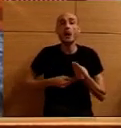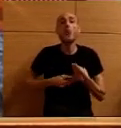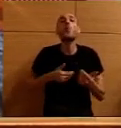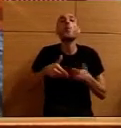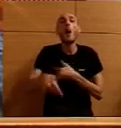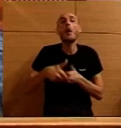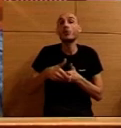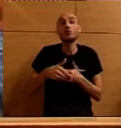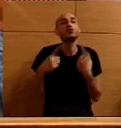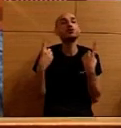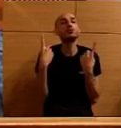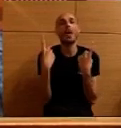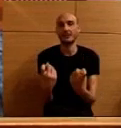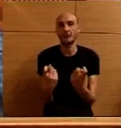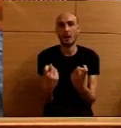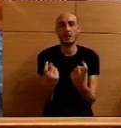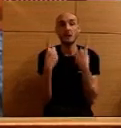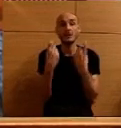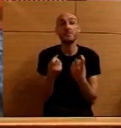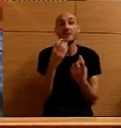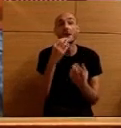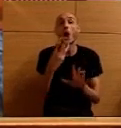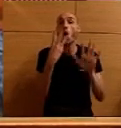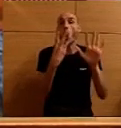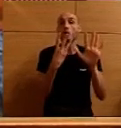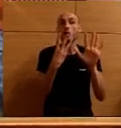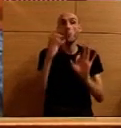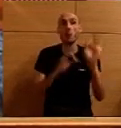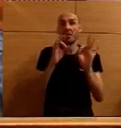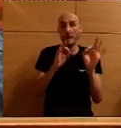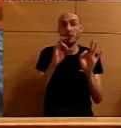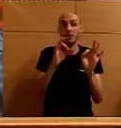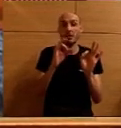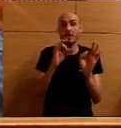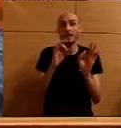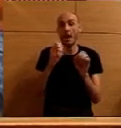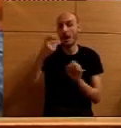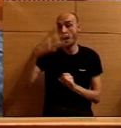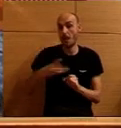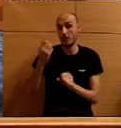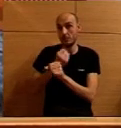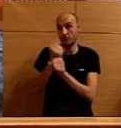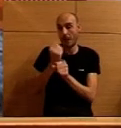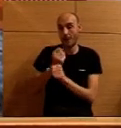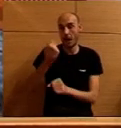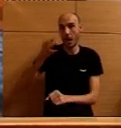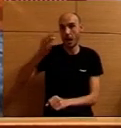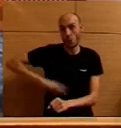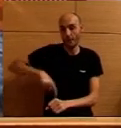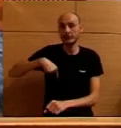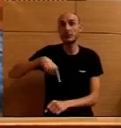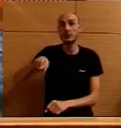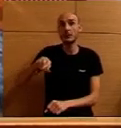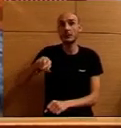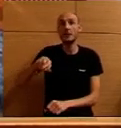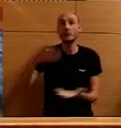Solo el 8,2% de la RPT contempla esa posibilidad. Efectivamente, las jubilaciones se prevén y en otros